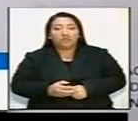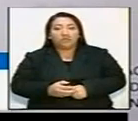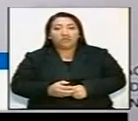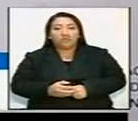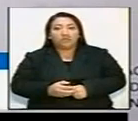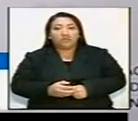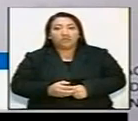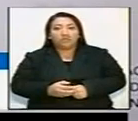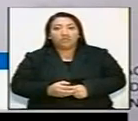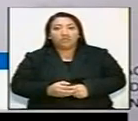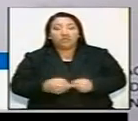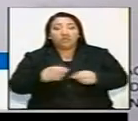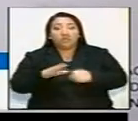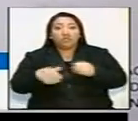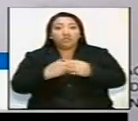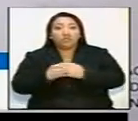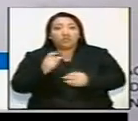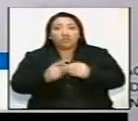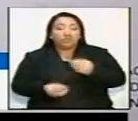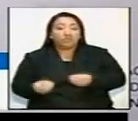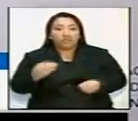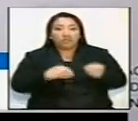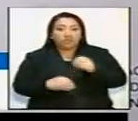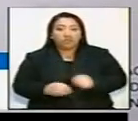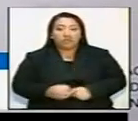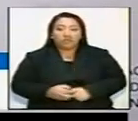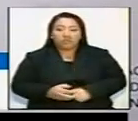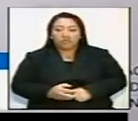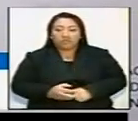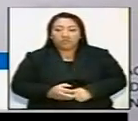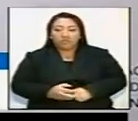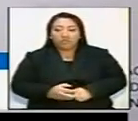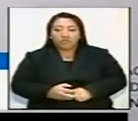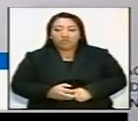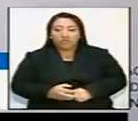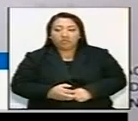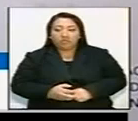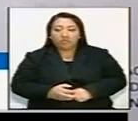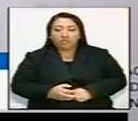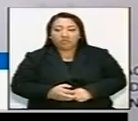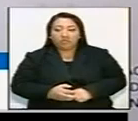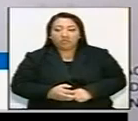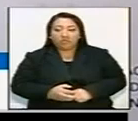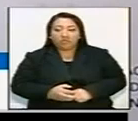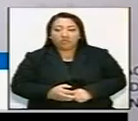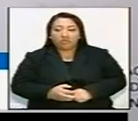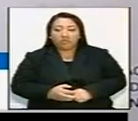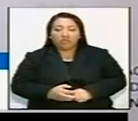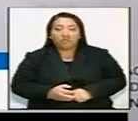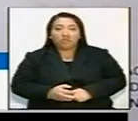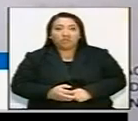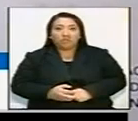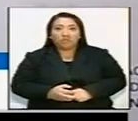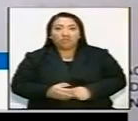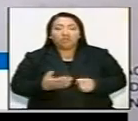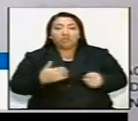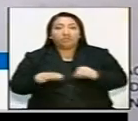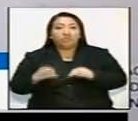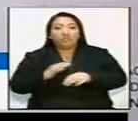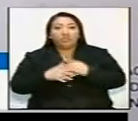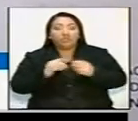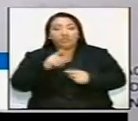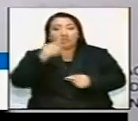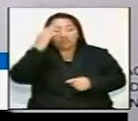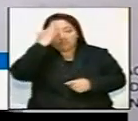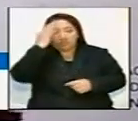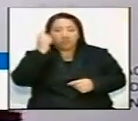todos los demás aportantes, incluida la academia, que han aportado con todo su saber y conocimiento